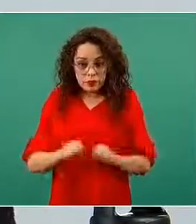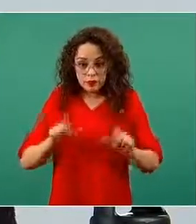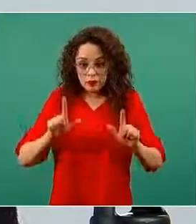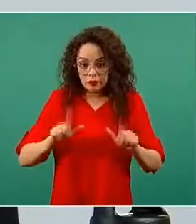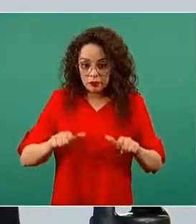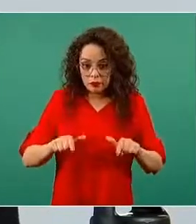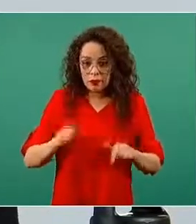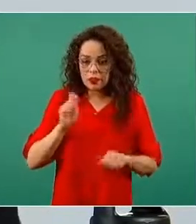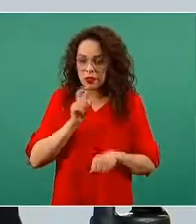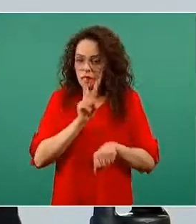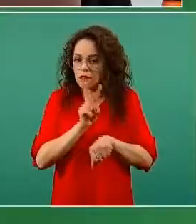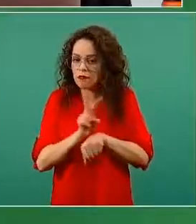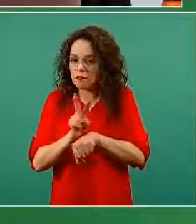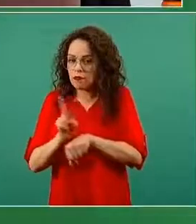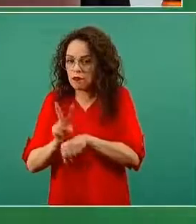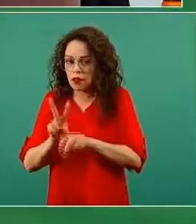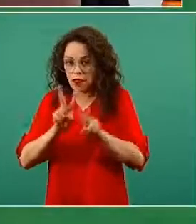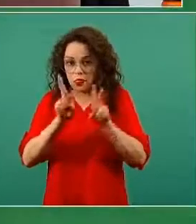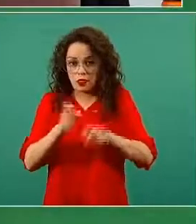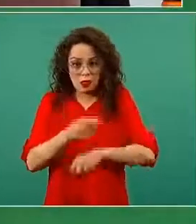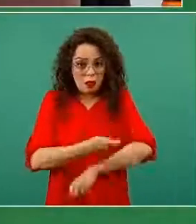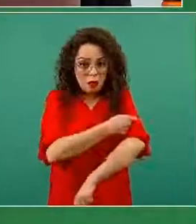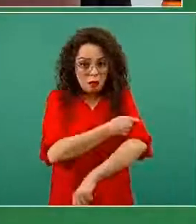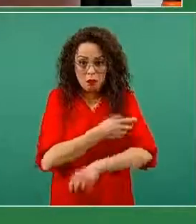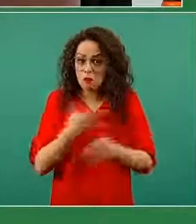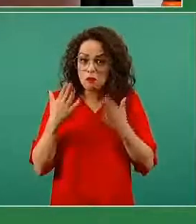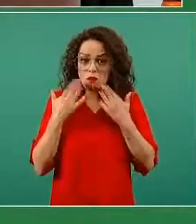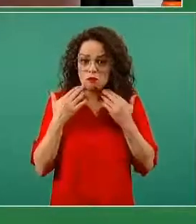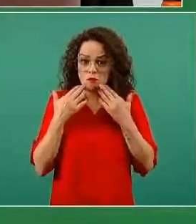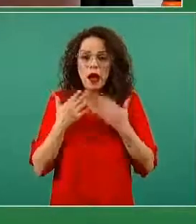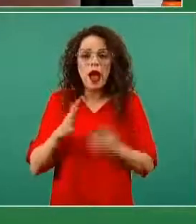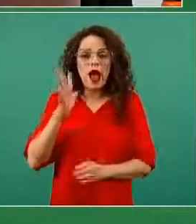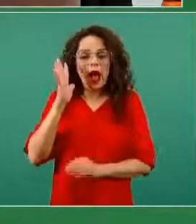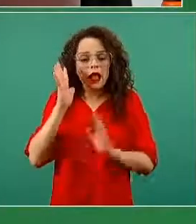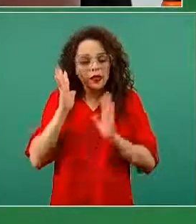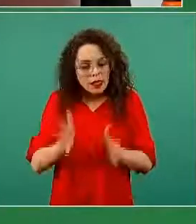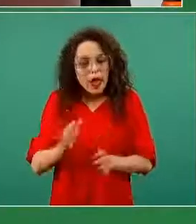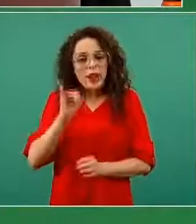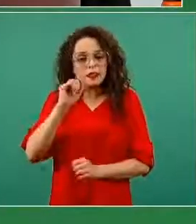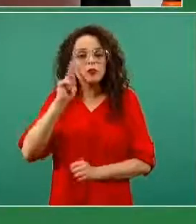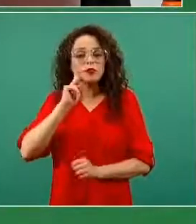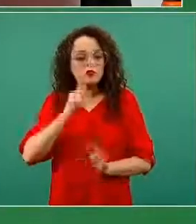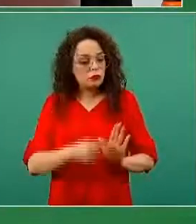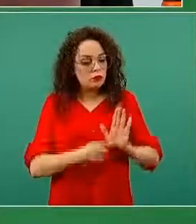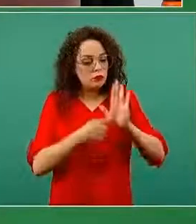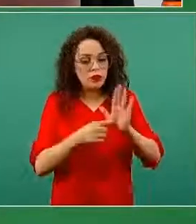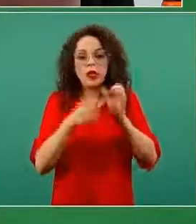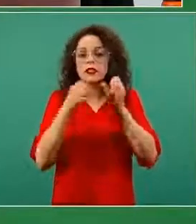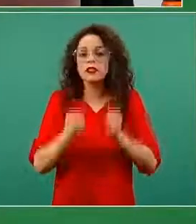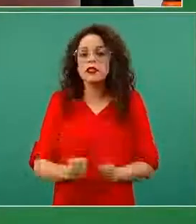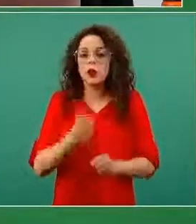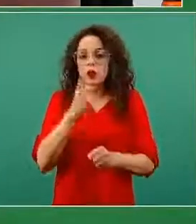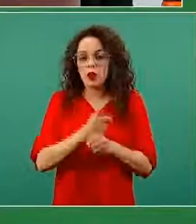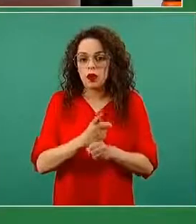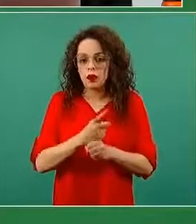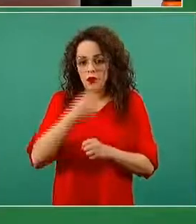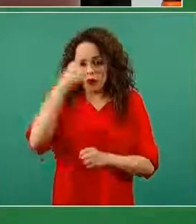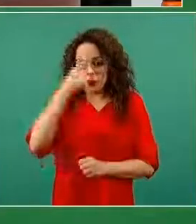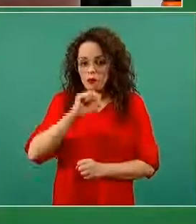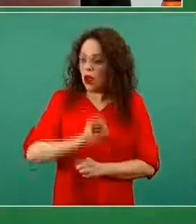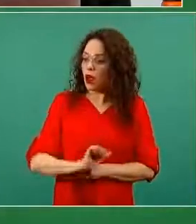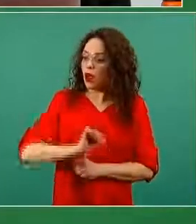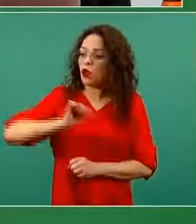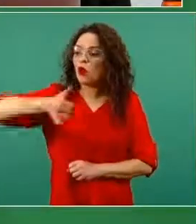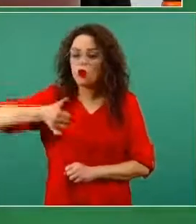de seguimiento, que la seguridad está comprobada en cuanto a la aplicación de otras